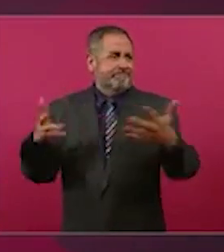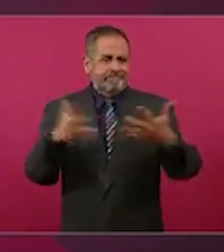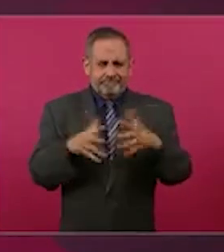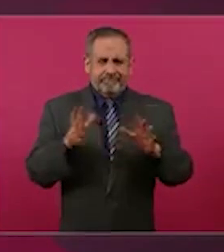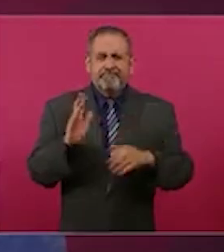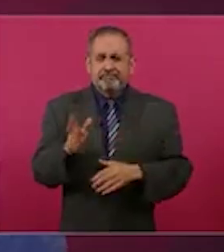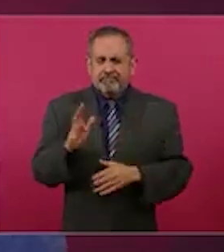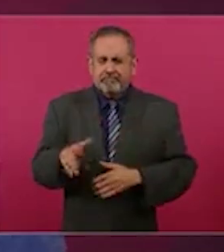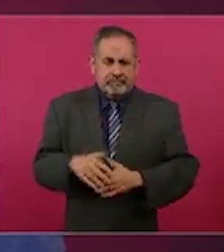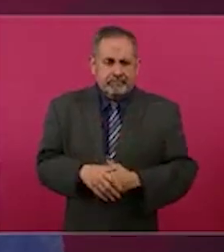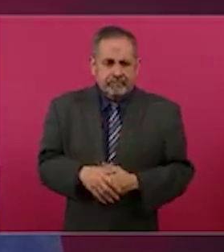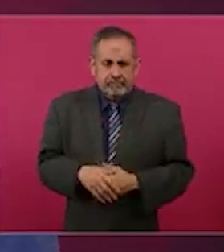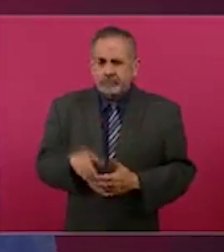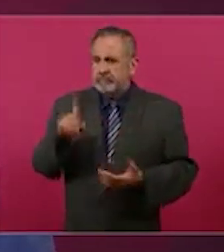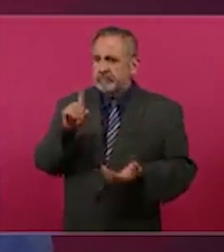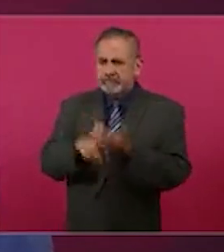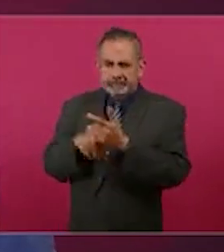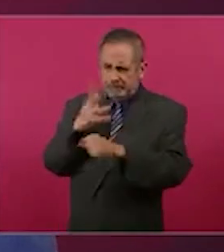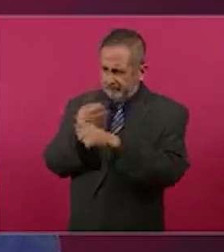ya tienen agua,